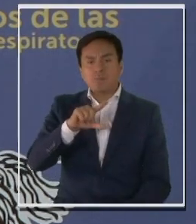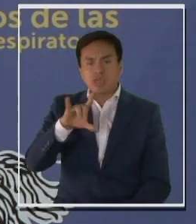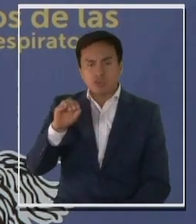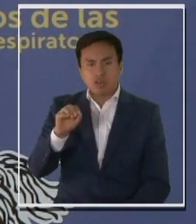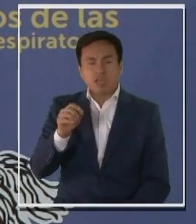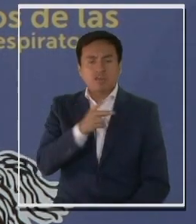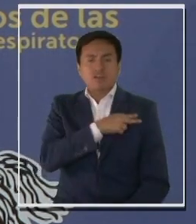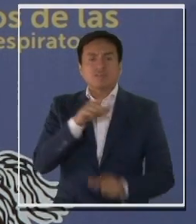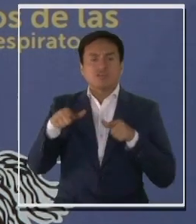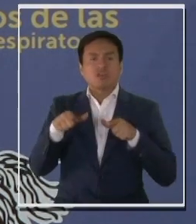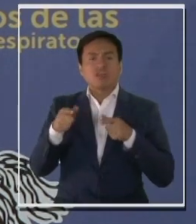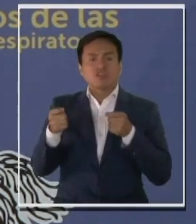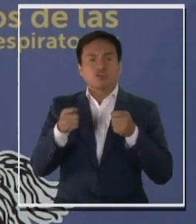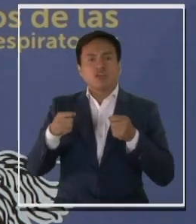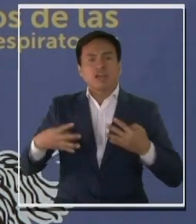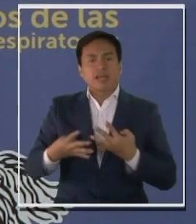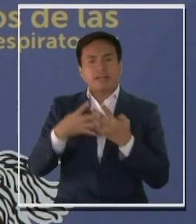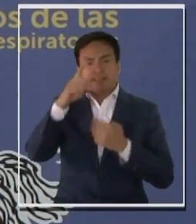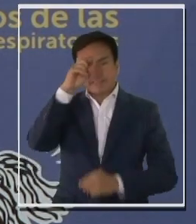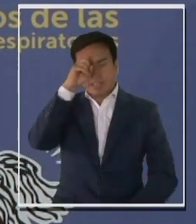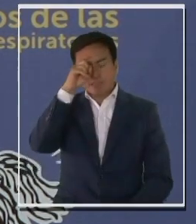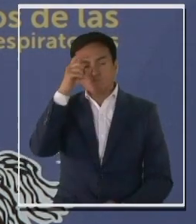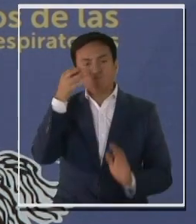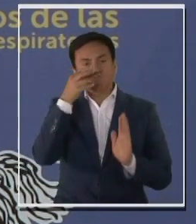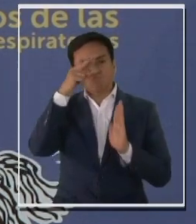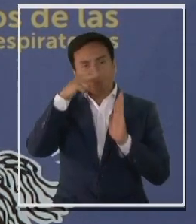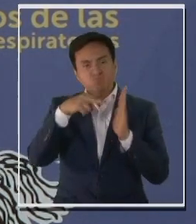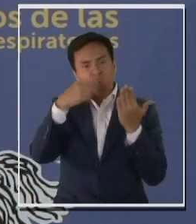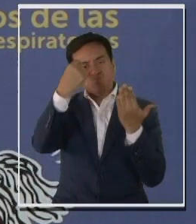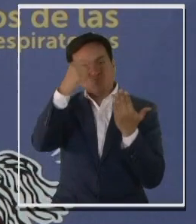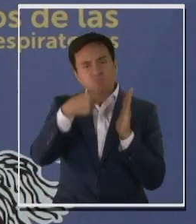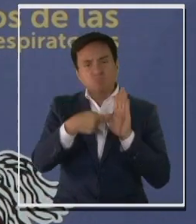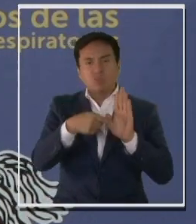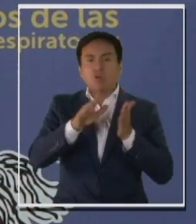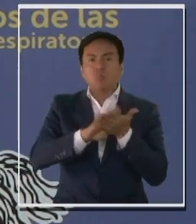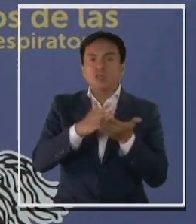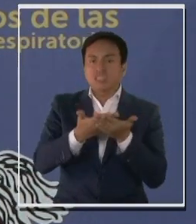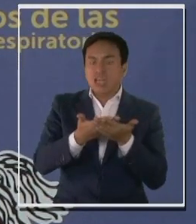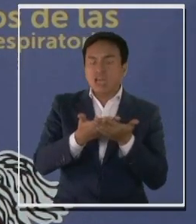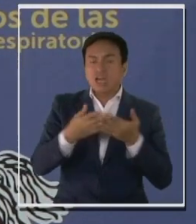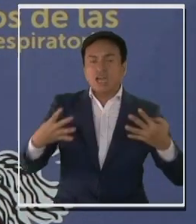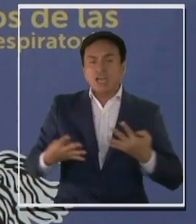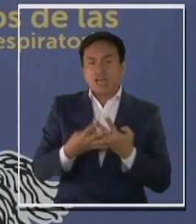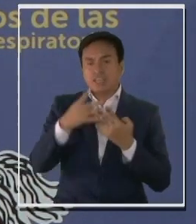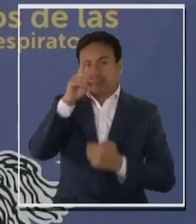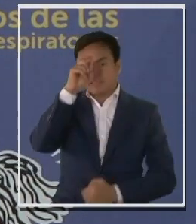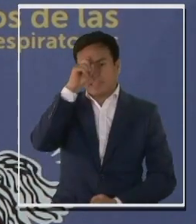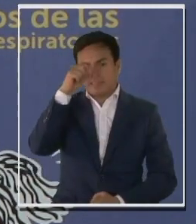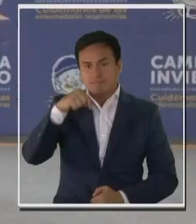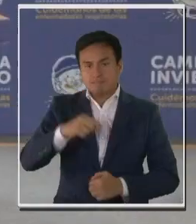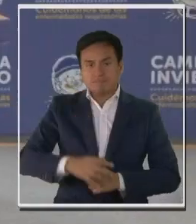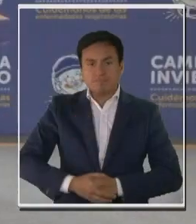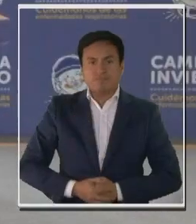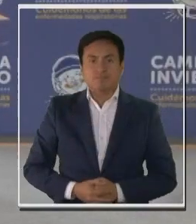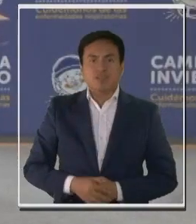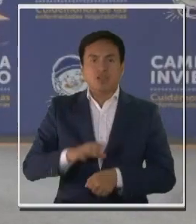de gestión de la red asistencial revisaremos a continuación el estado de la red asistencial